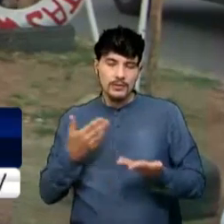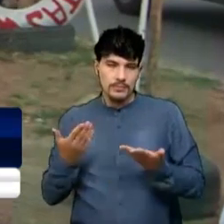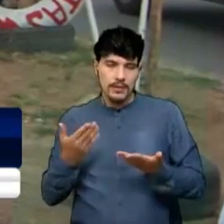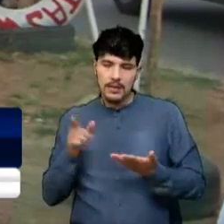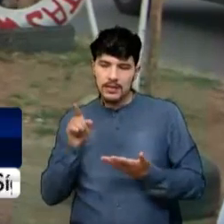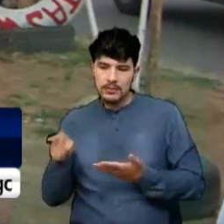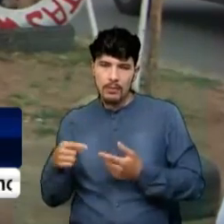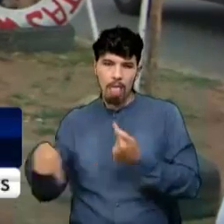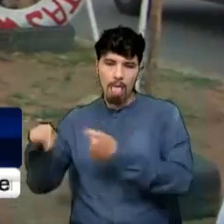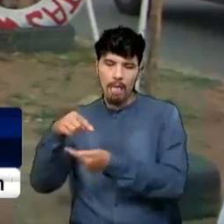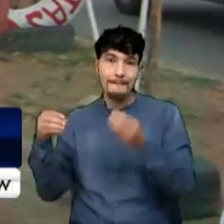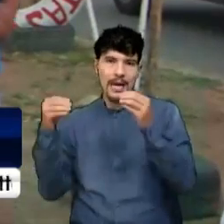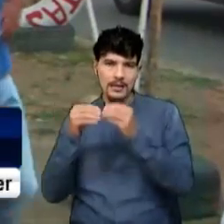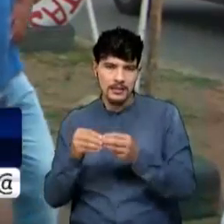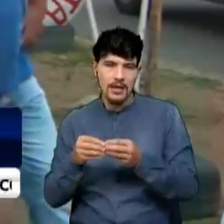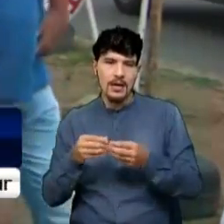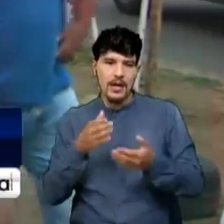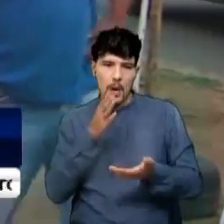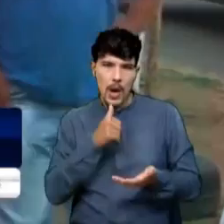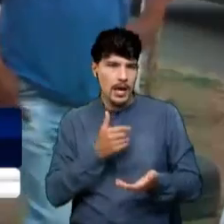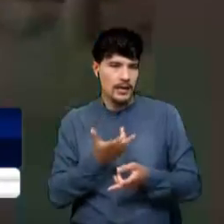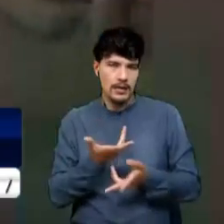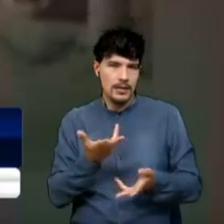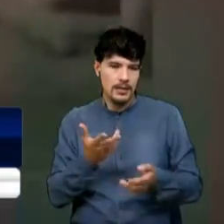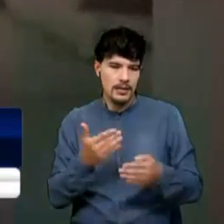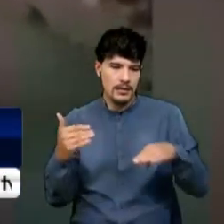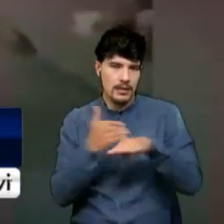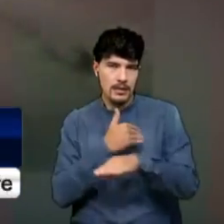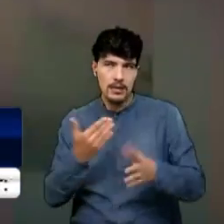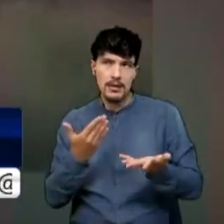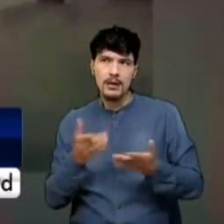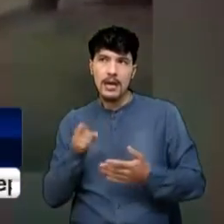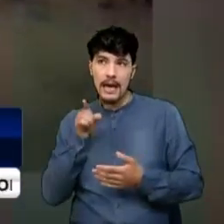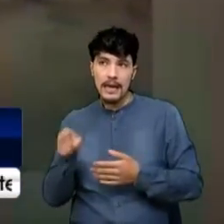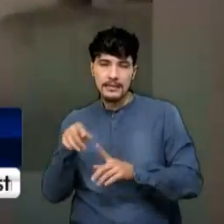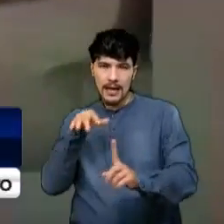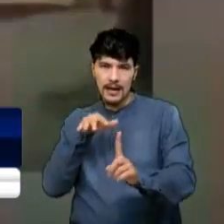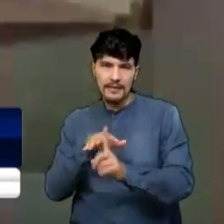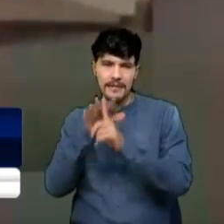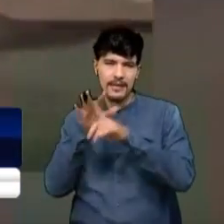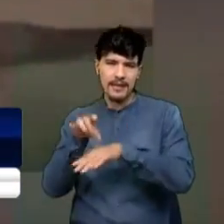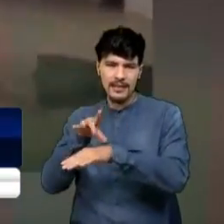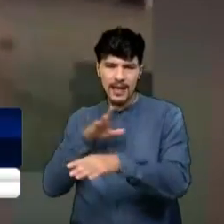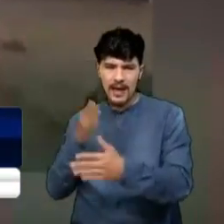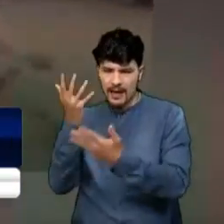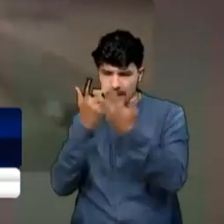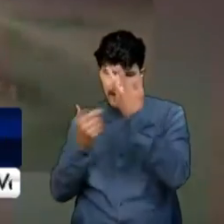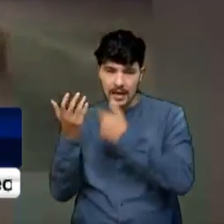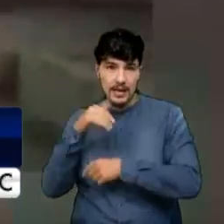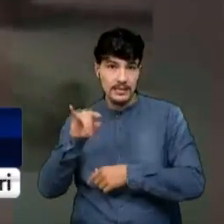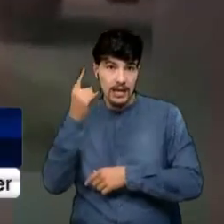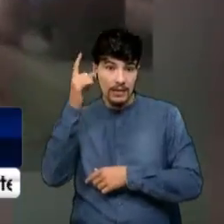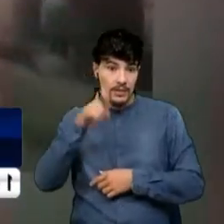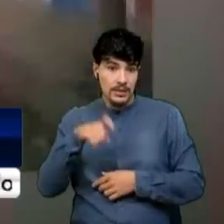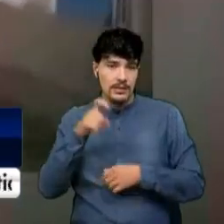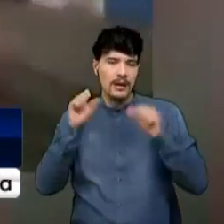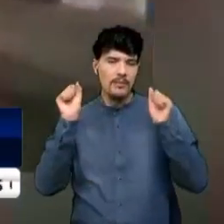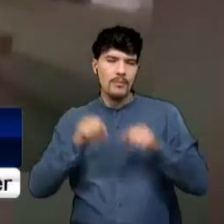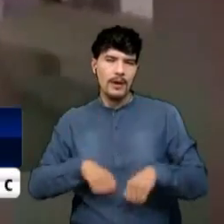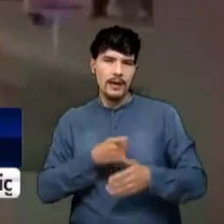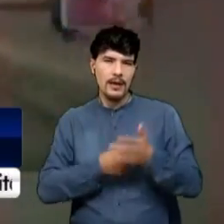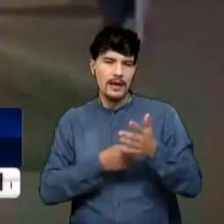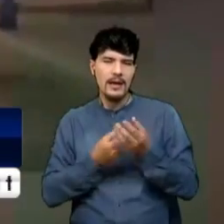seguridad. Y lo otro, ¿por qué no nos dejan subir por la acero? Esas afectaciones serán evaluadas y, de ser necesario, replanteadas. Eso